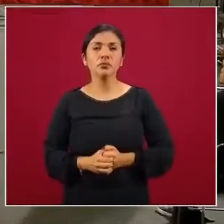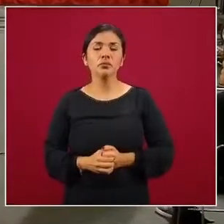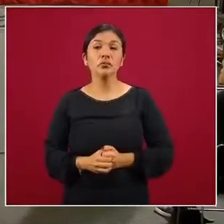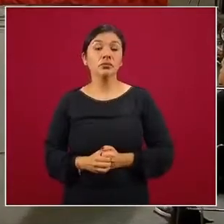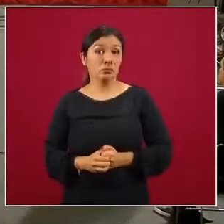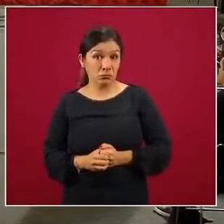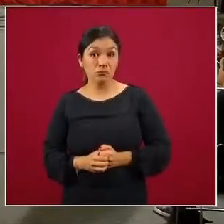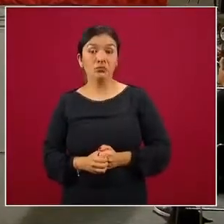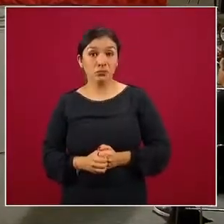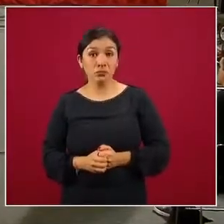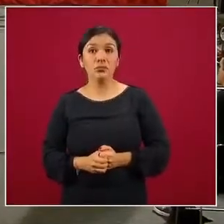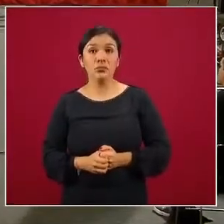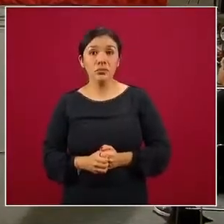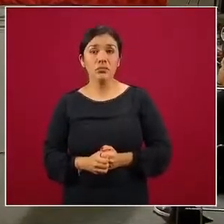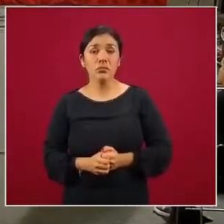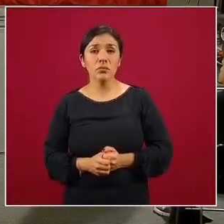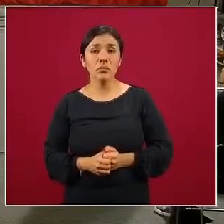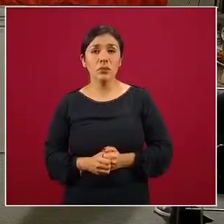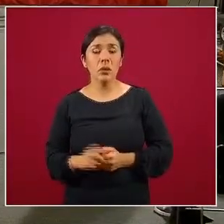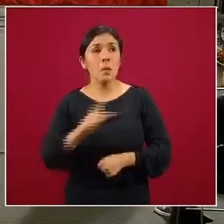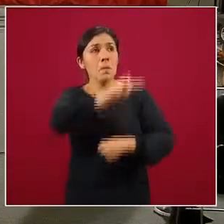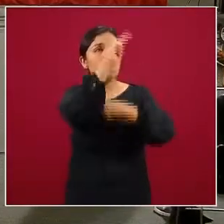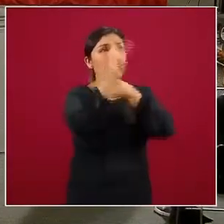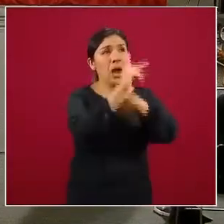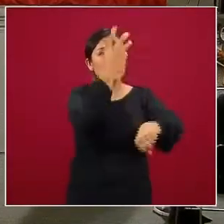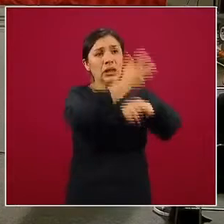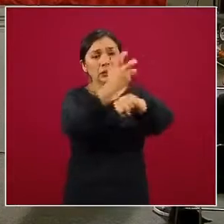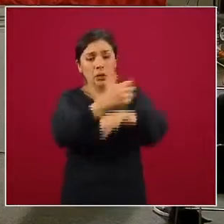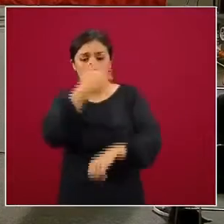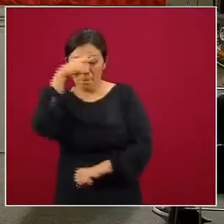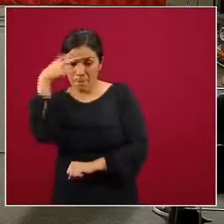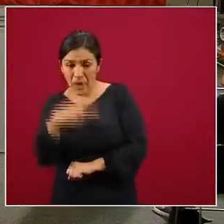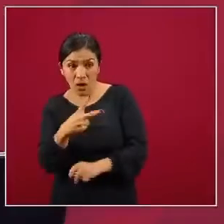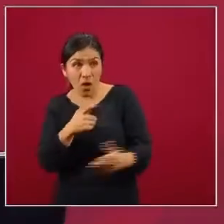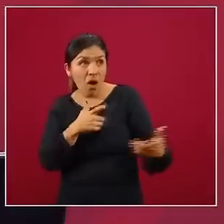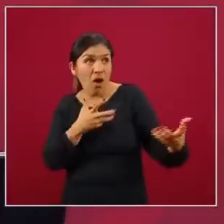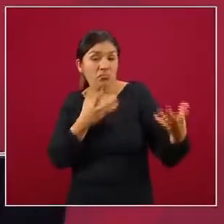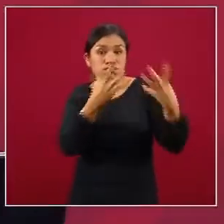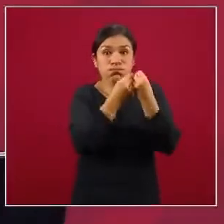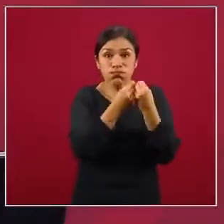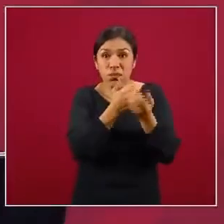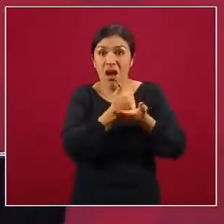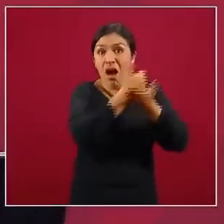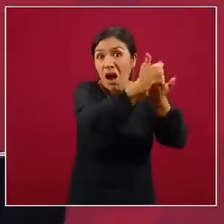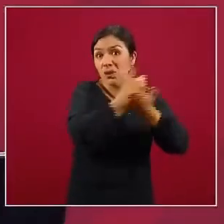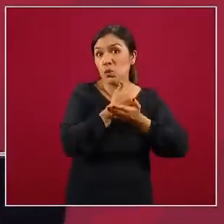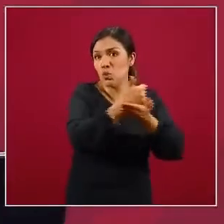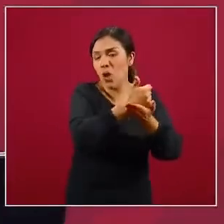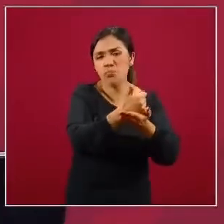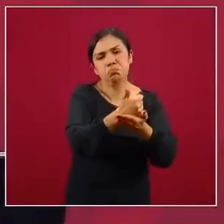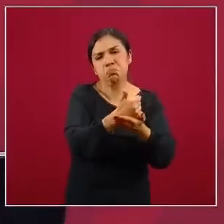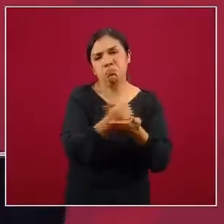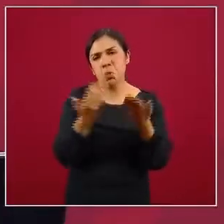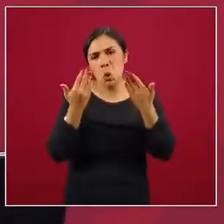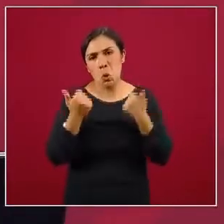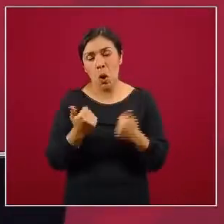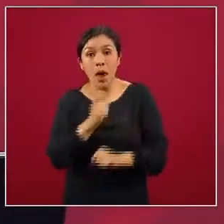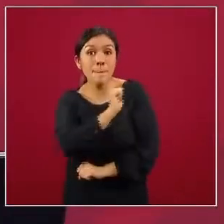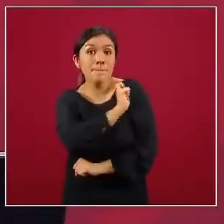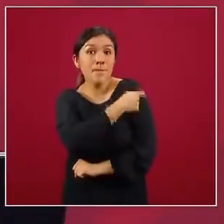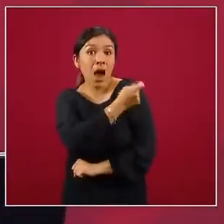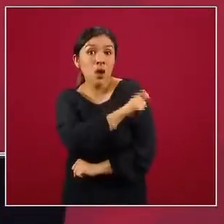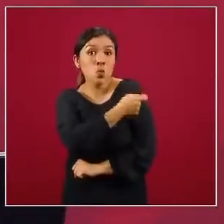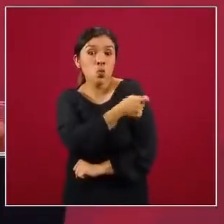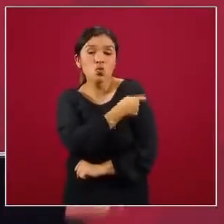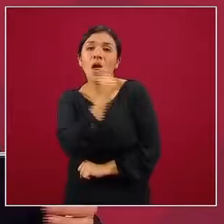una colaboración específica país con país. En este caso, el tema de las vacunas